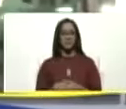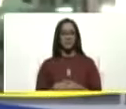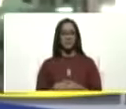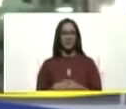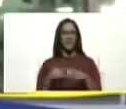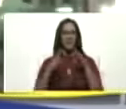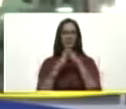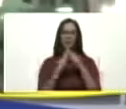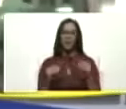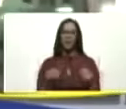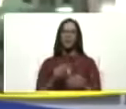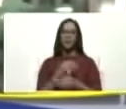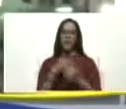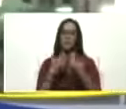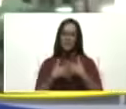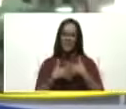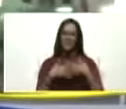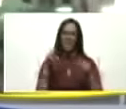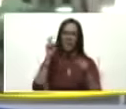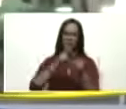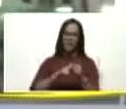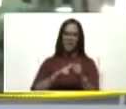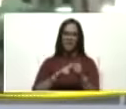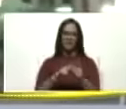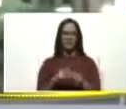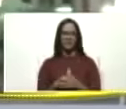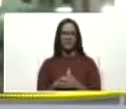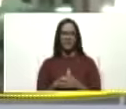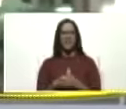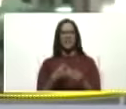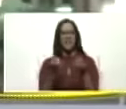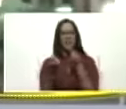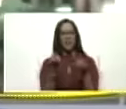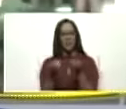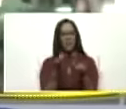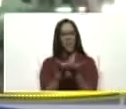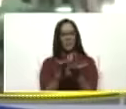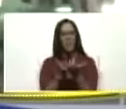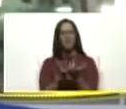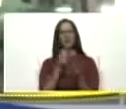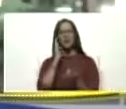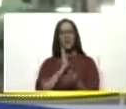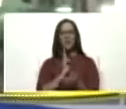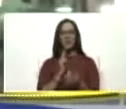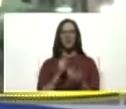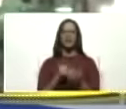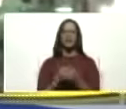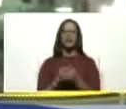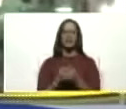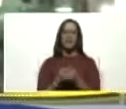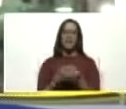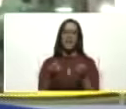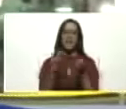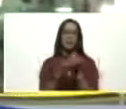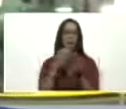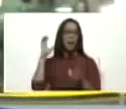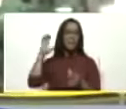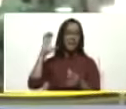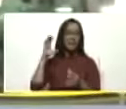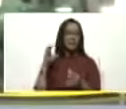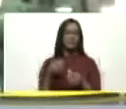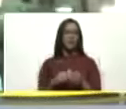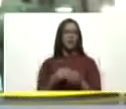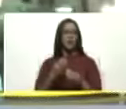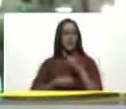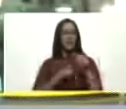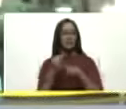de todas sus empresas afiliadas, de la economía de Bolívar, de la economía del país, con lo